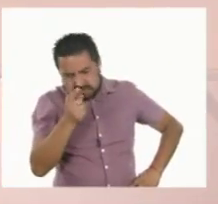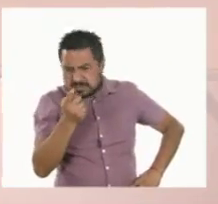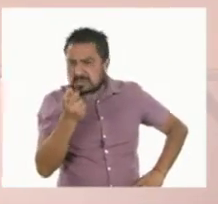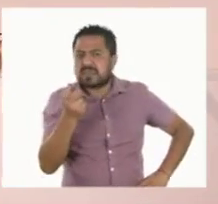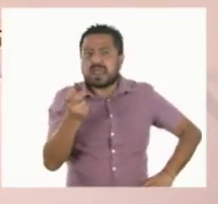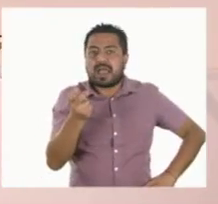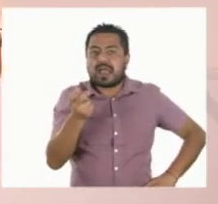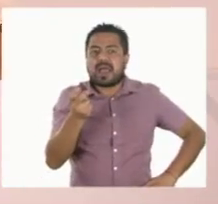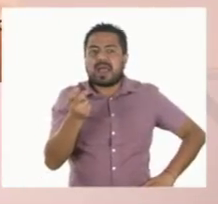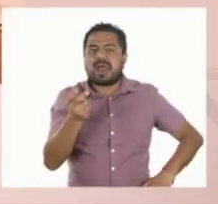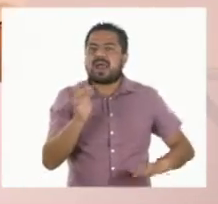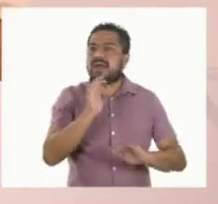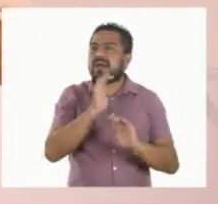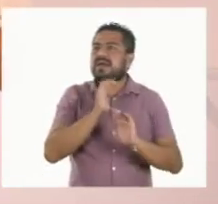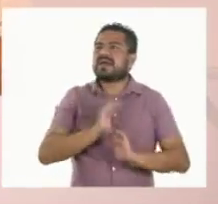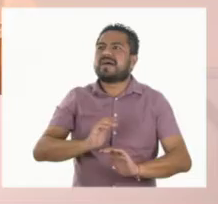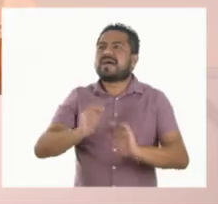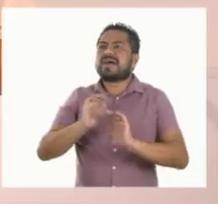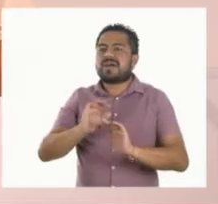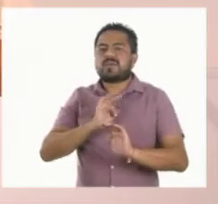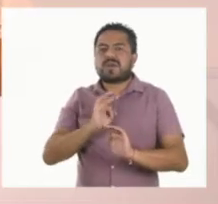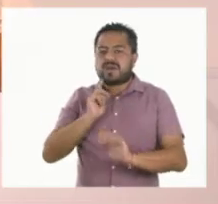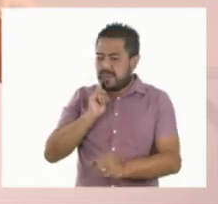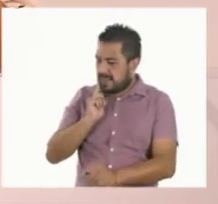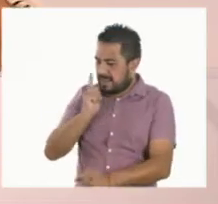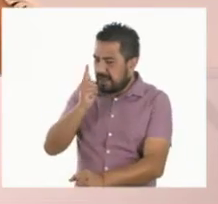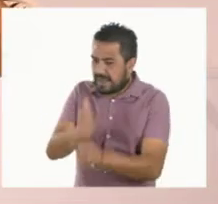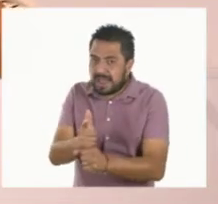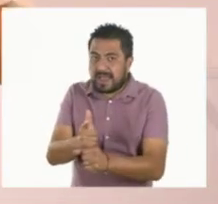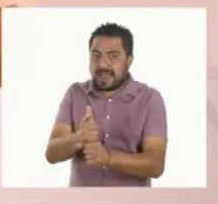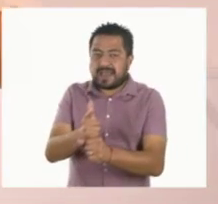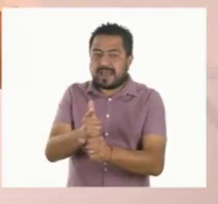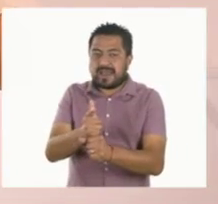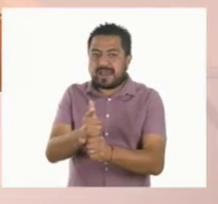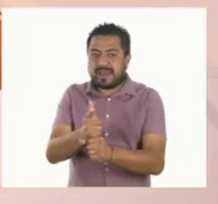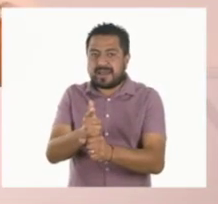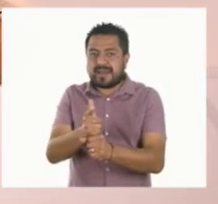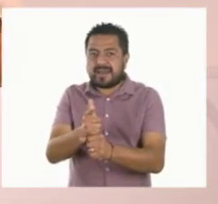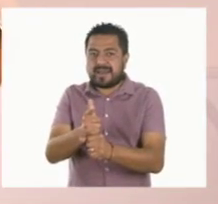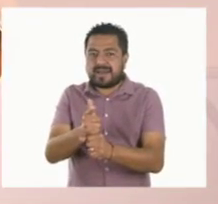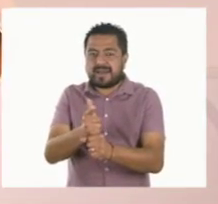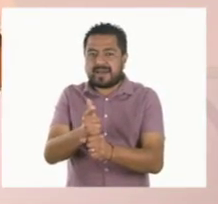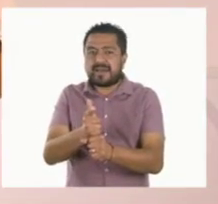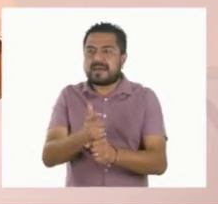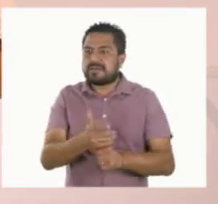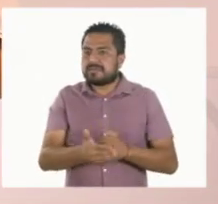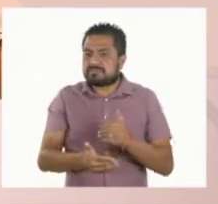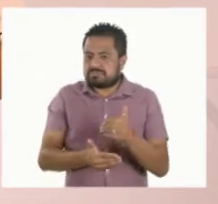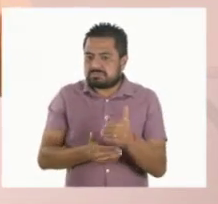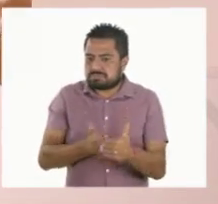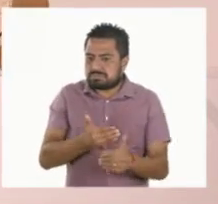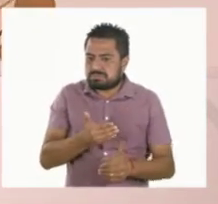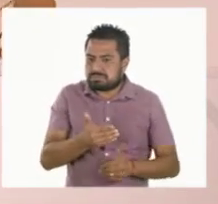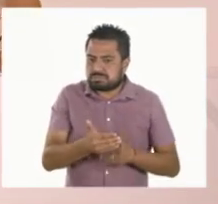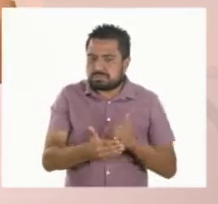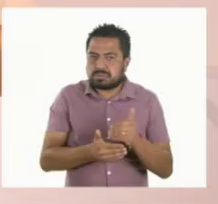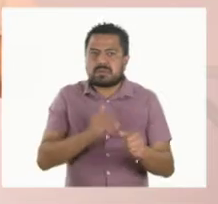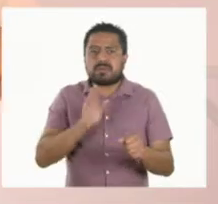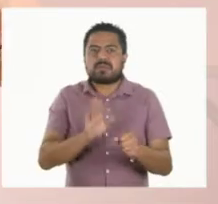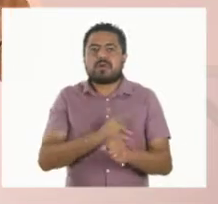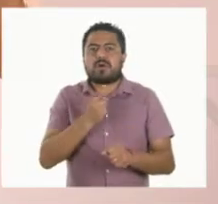justamente es una de esas canciones en donde se logra ver cómo la... ha evolucionado porque